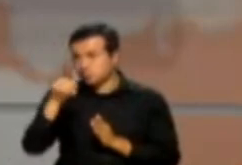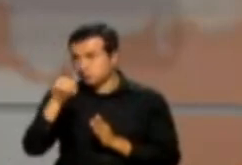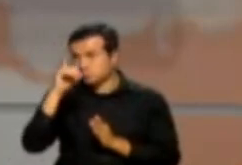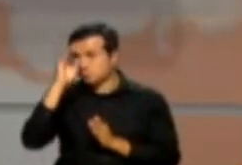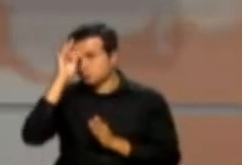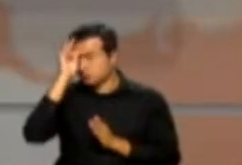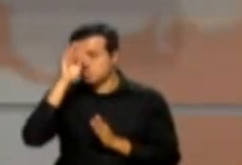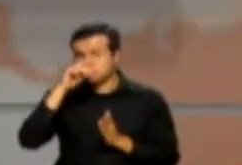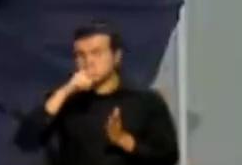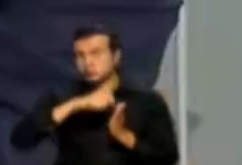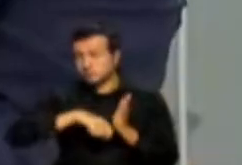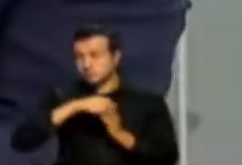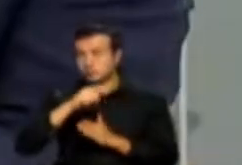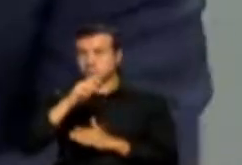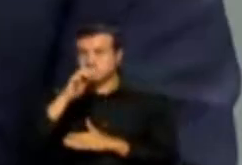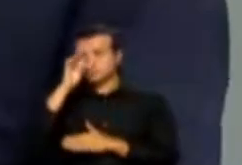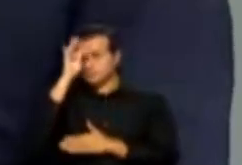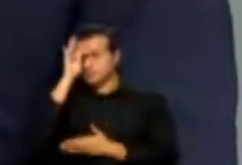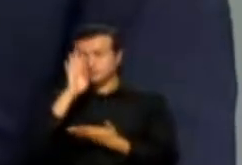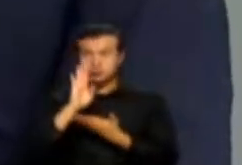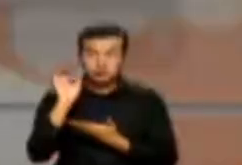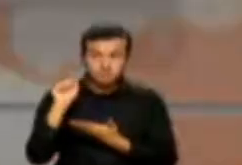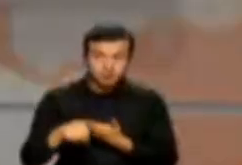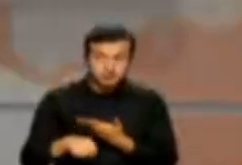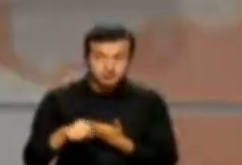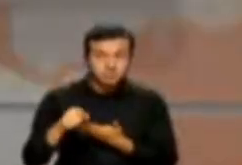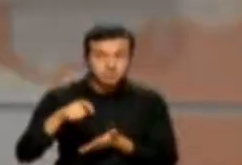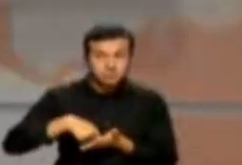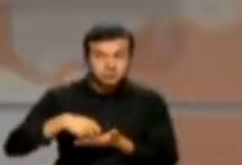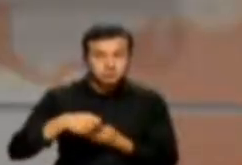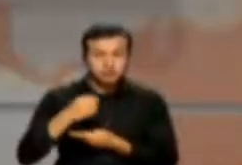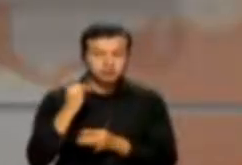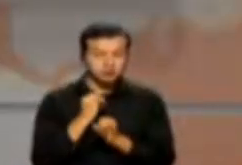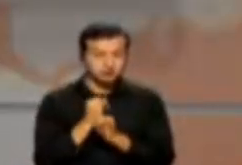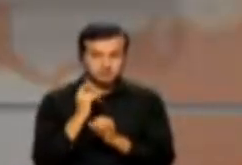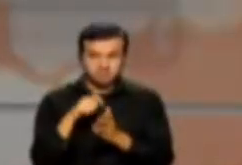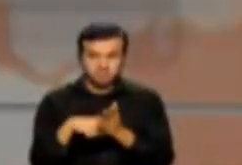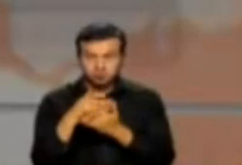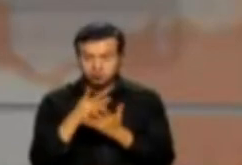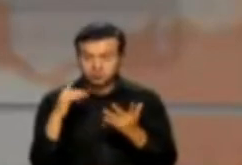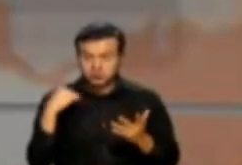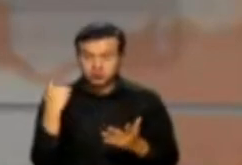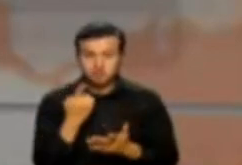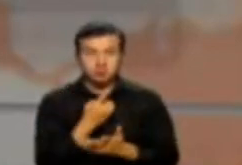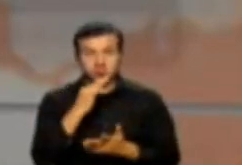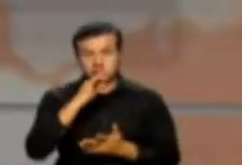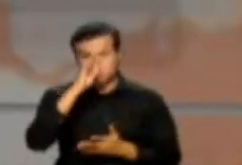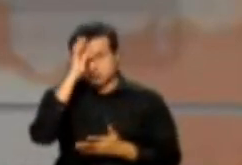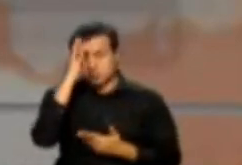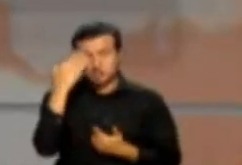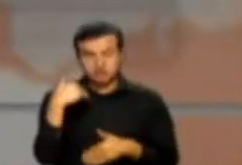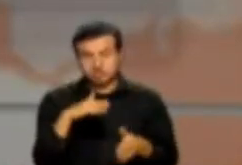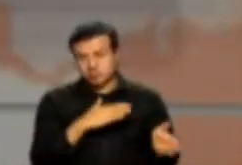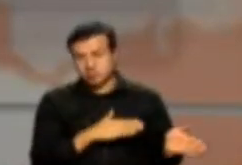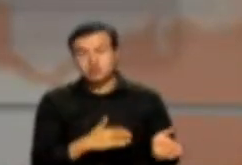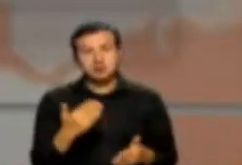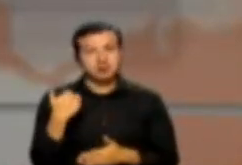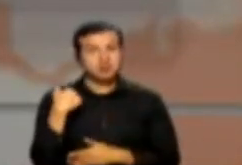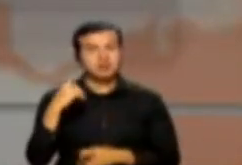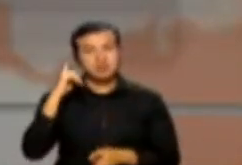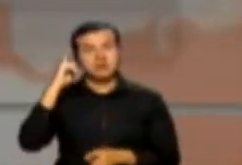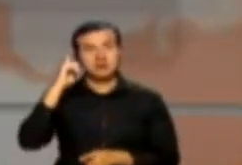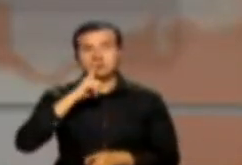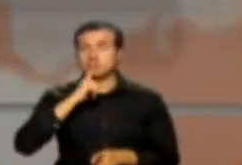este caso el carlos andrade marín está en capacidad de hacer así es nosotros como hospital carlos andrade marín tenemos teníamos la